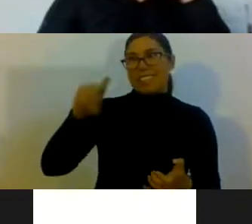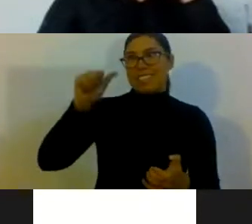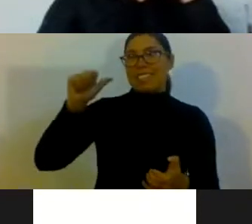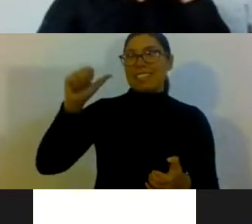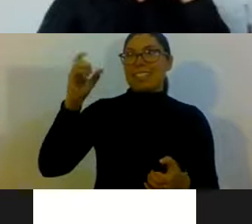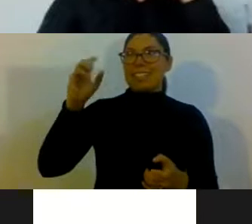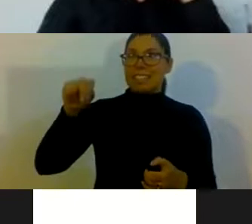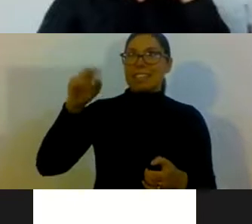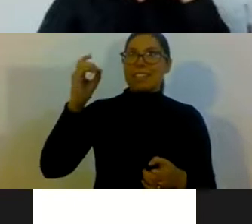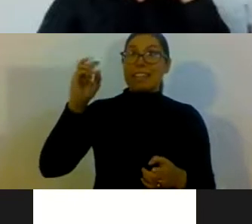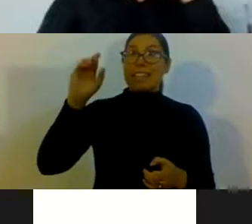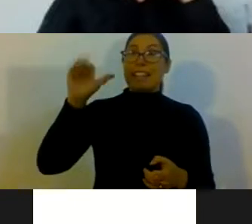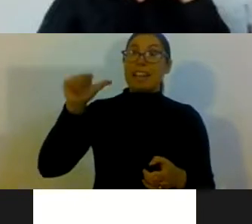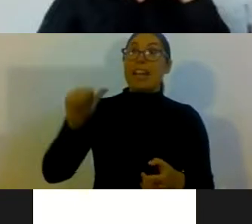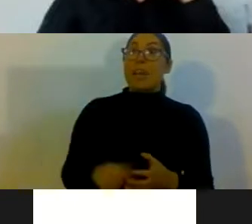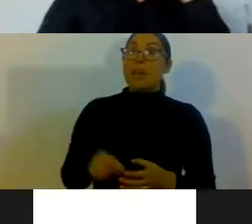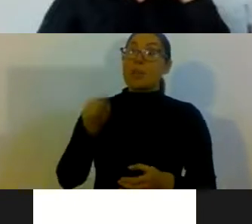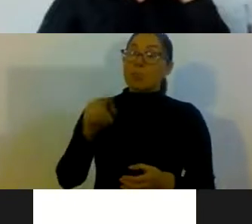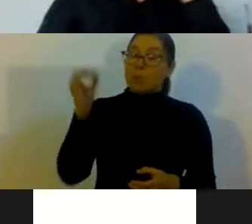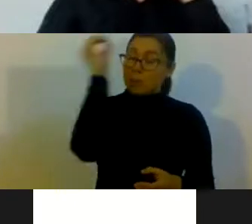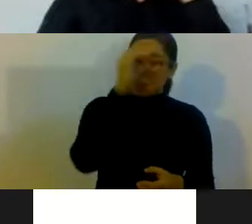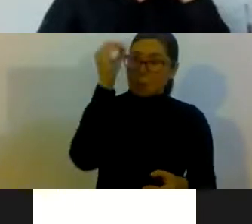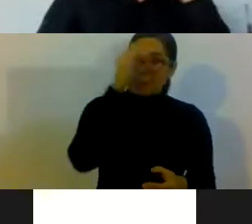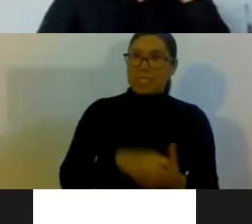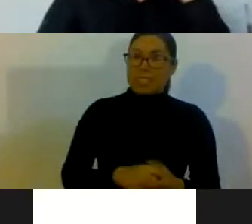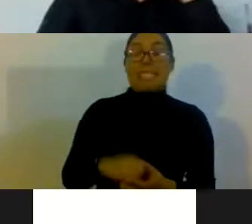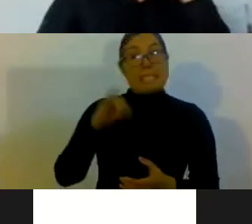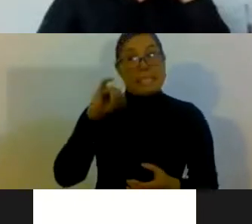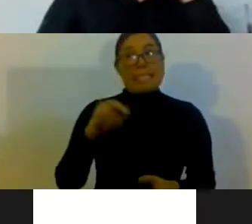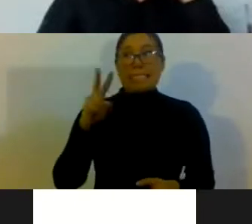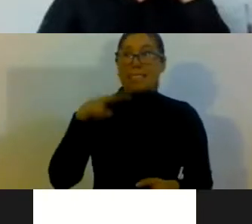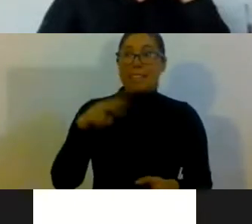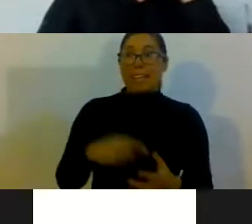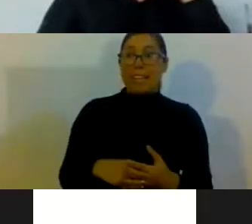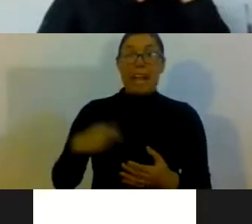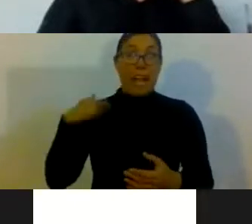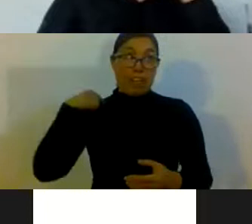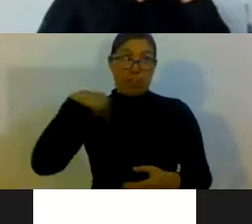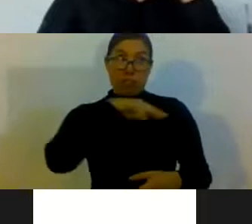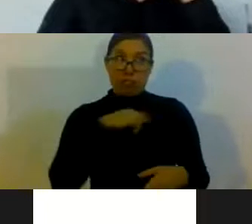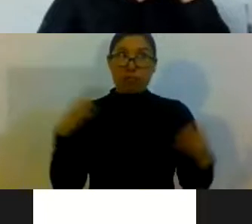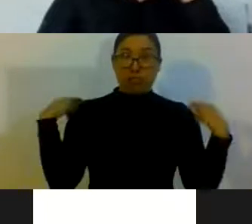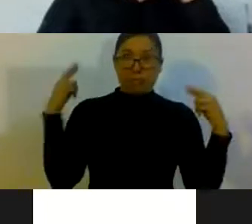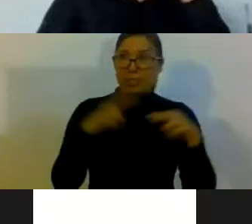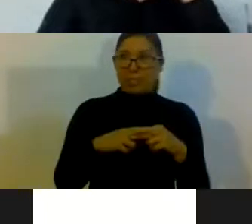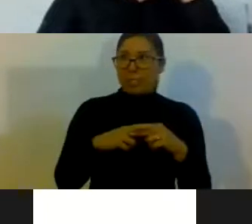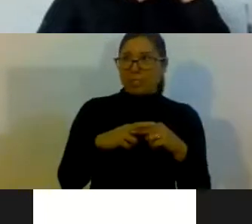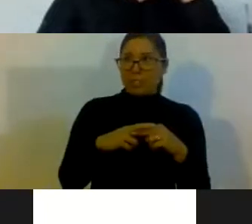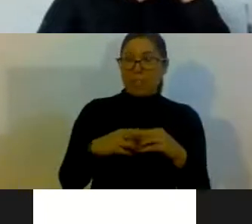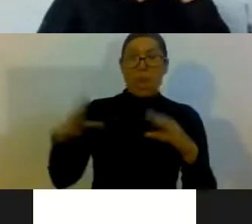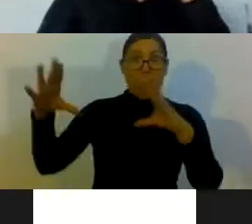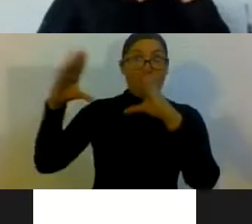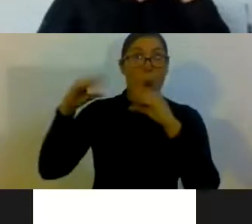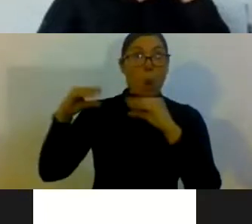nos dijeron en los 4 o 5 años de carrera, oye, cuando un niño o una niña te diga que nunca nos dijeron, o sea, nunca hubo